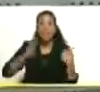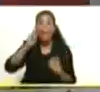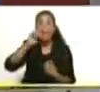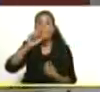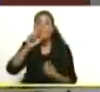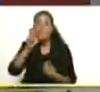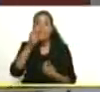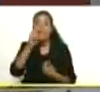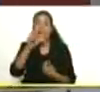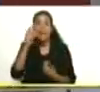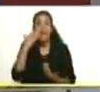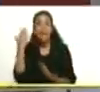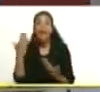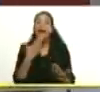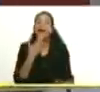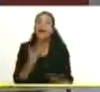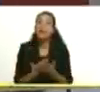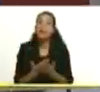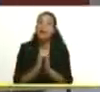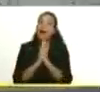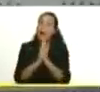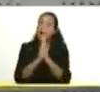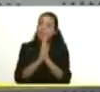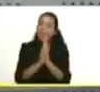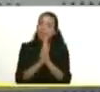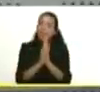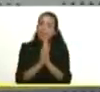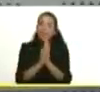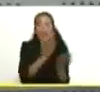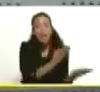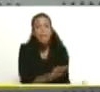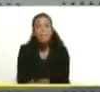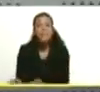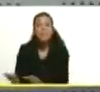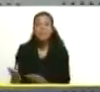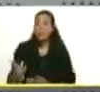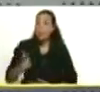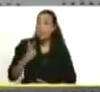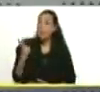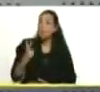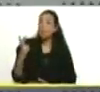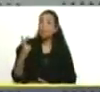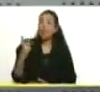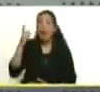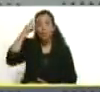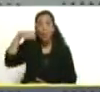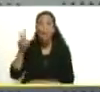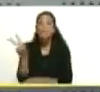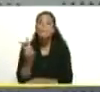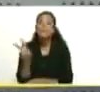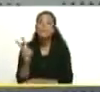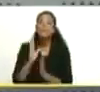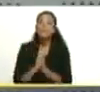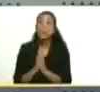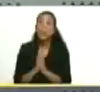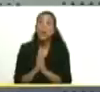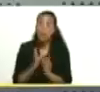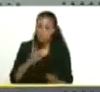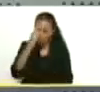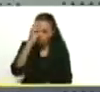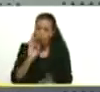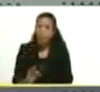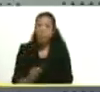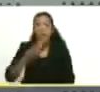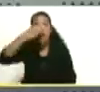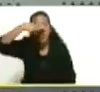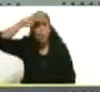Díaz-Canel, agradezco profundamente la invitación que se ha hecho a nuestra patria y cuente